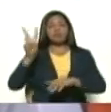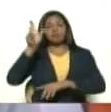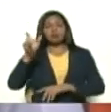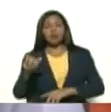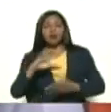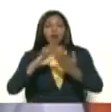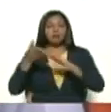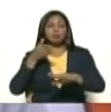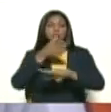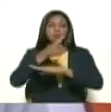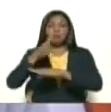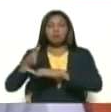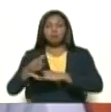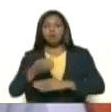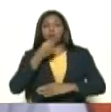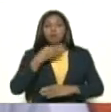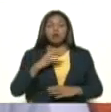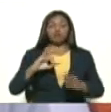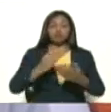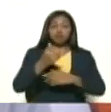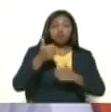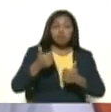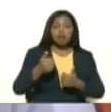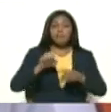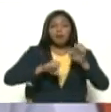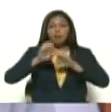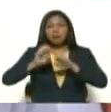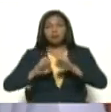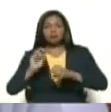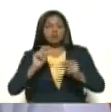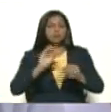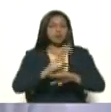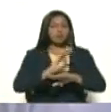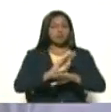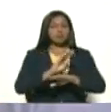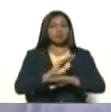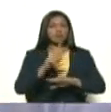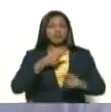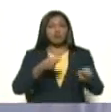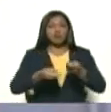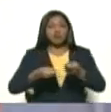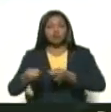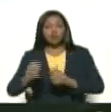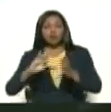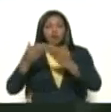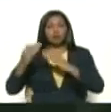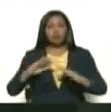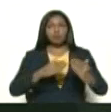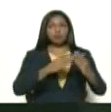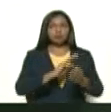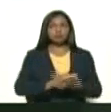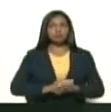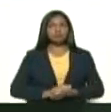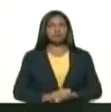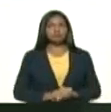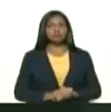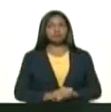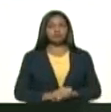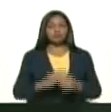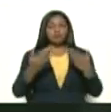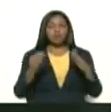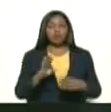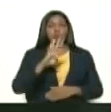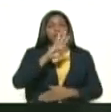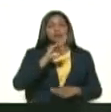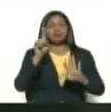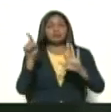a las comunidades es una buena función para el diagnóstico, la prevención y el control en la comunidad. Se dispuso de